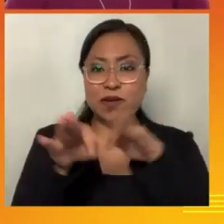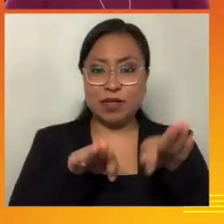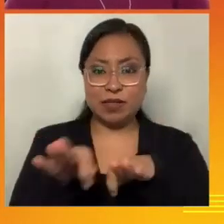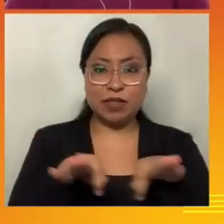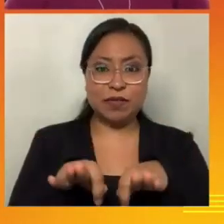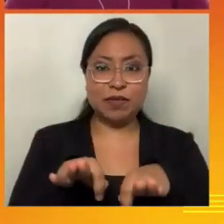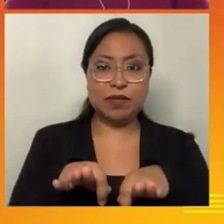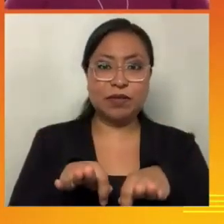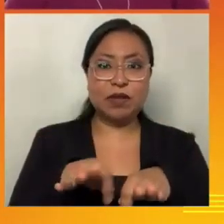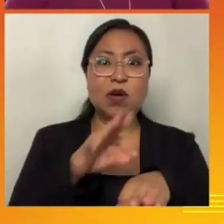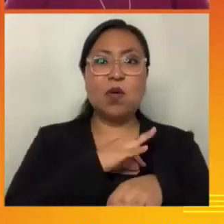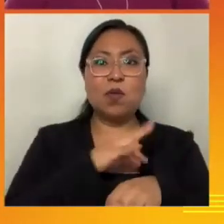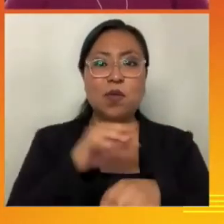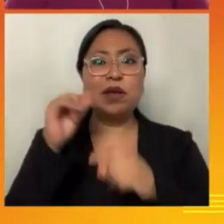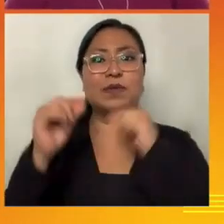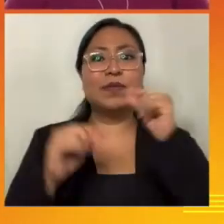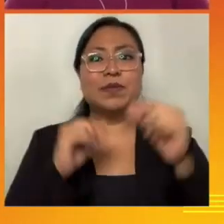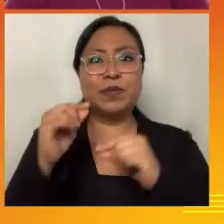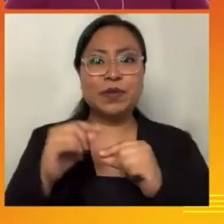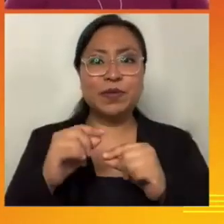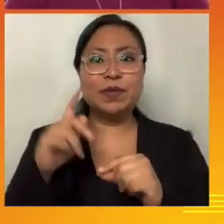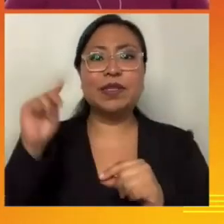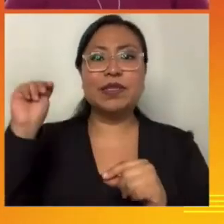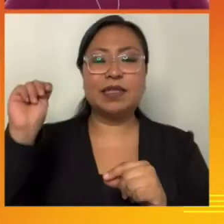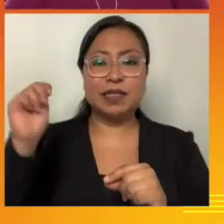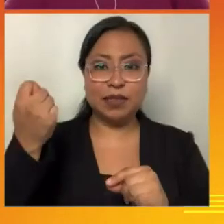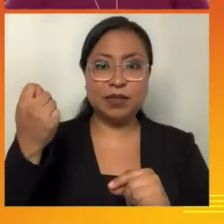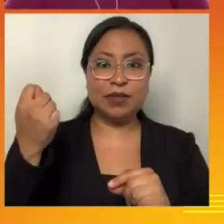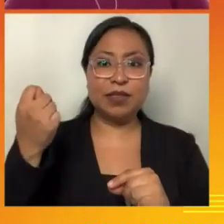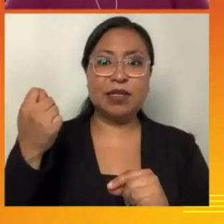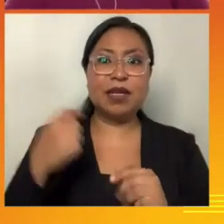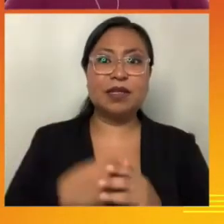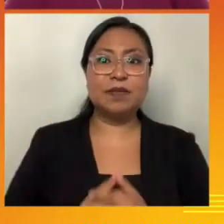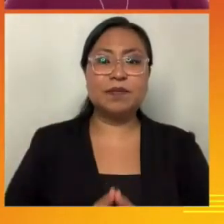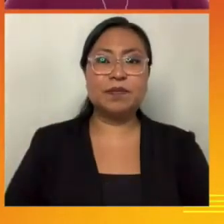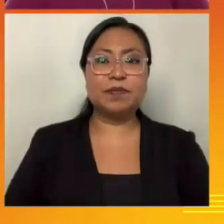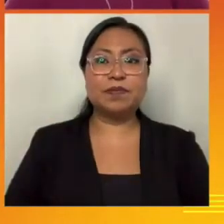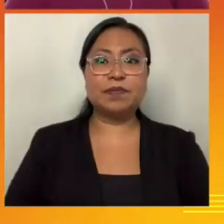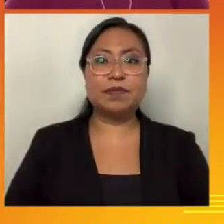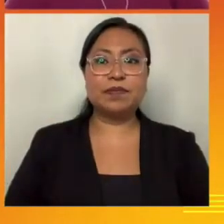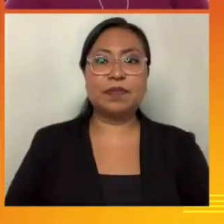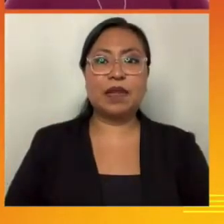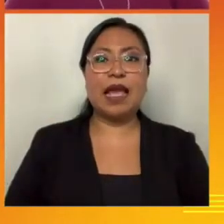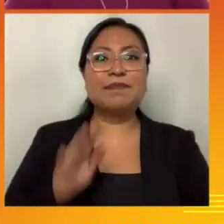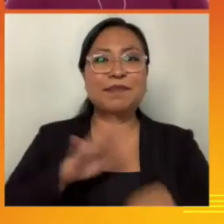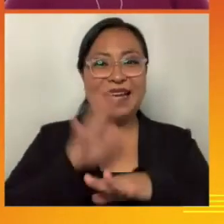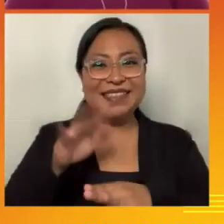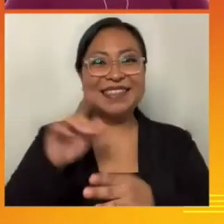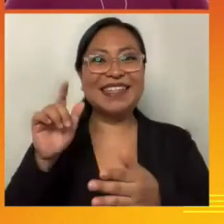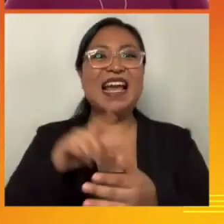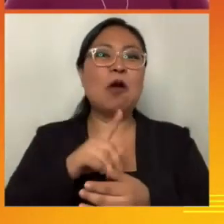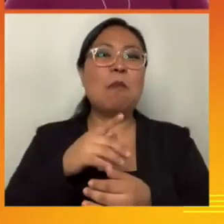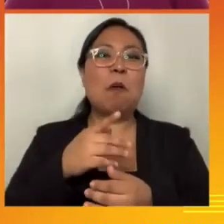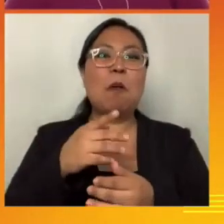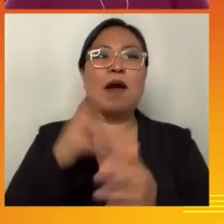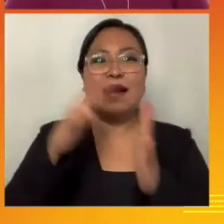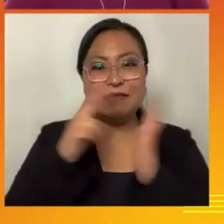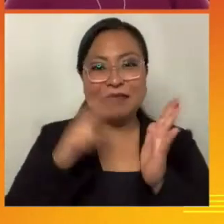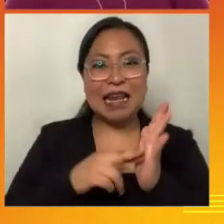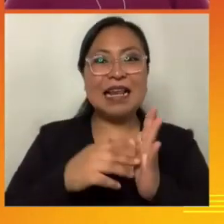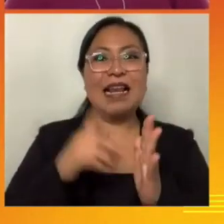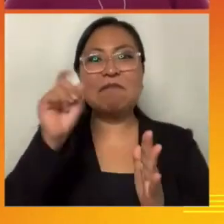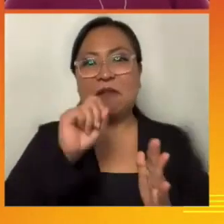bueno, puedan adoptar herramientas, digamos que legales, en primer lugar, obviamente,